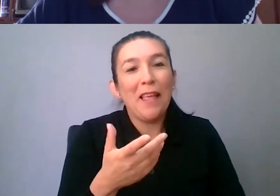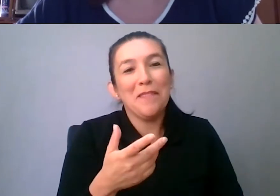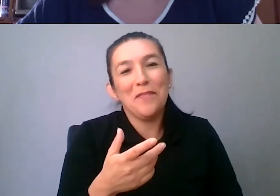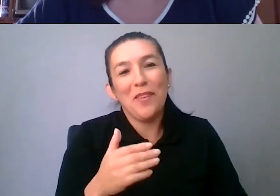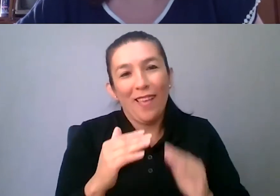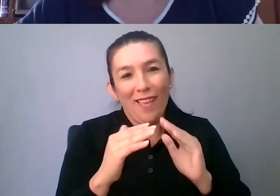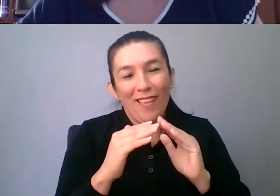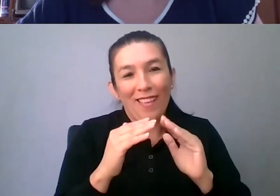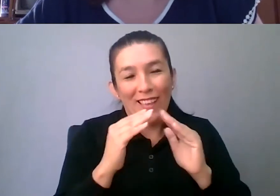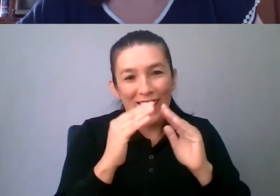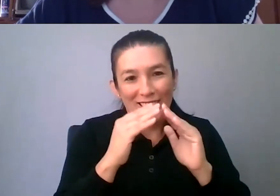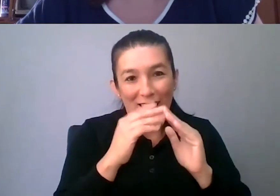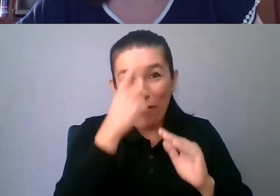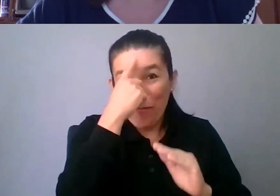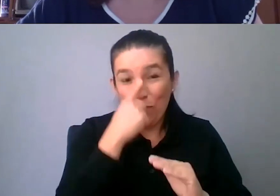el museo,